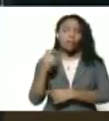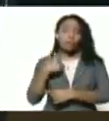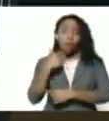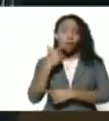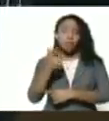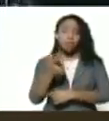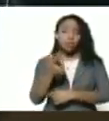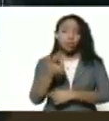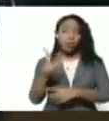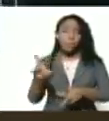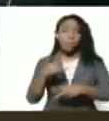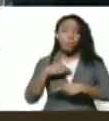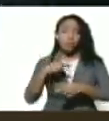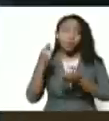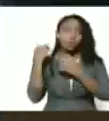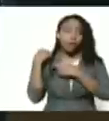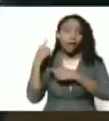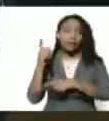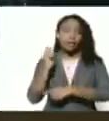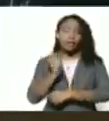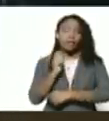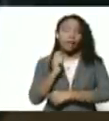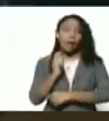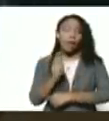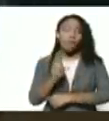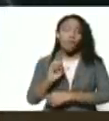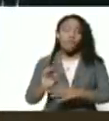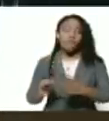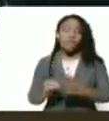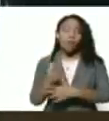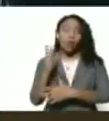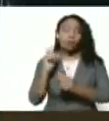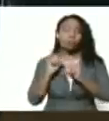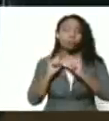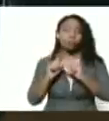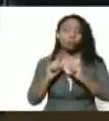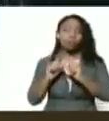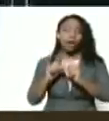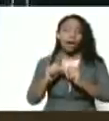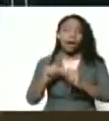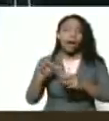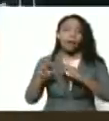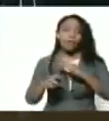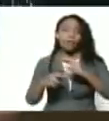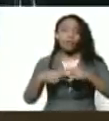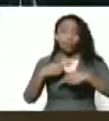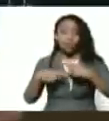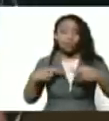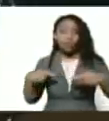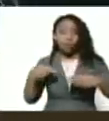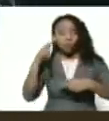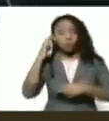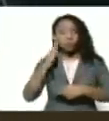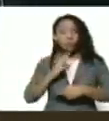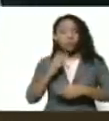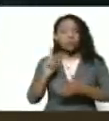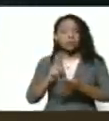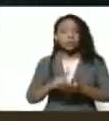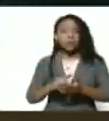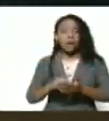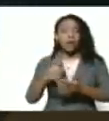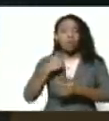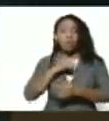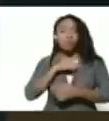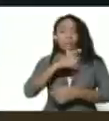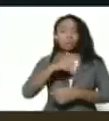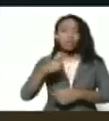asumimos como línea. Esta es la tarea fundamental para mantener la revolución bolivariana y para que sigan llegando los beneficios a nuestra gente. Pero